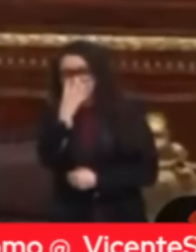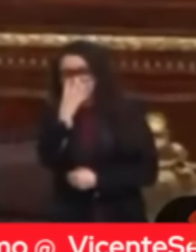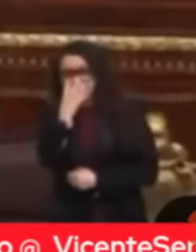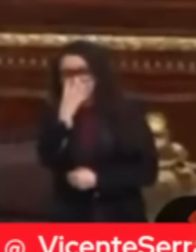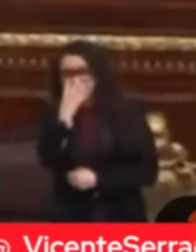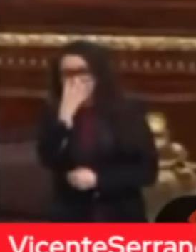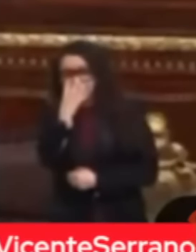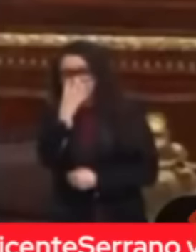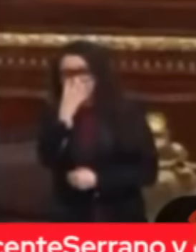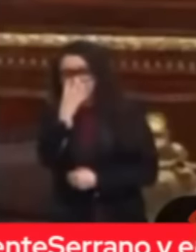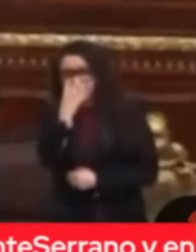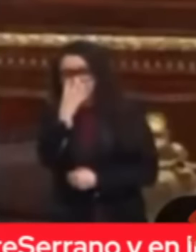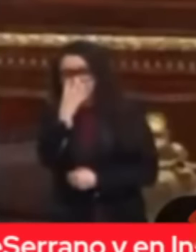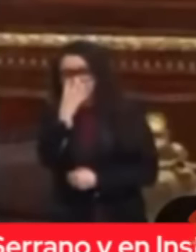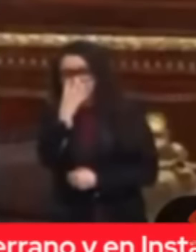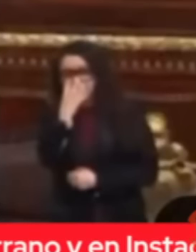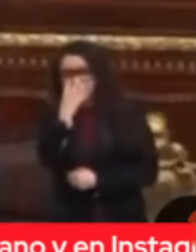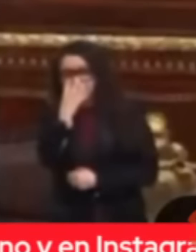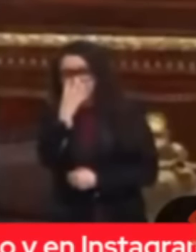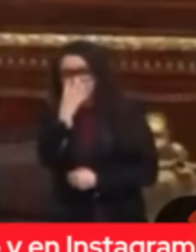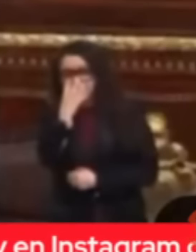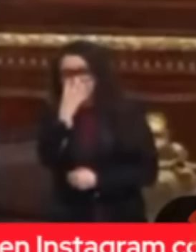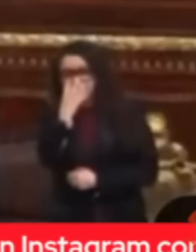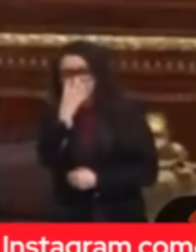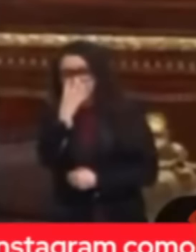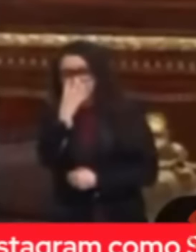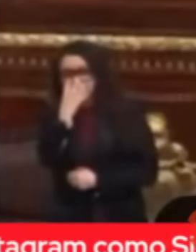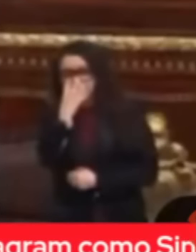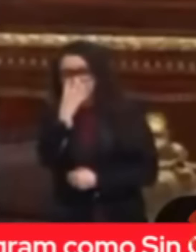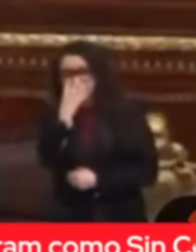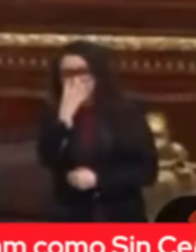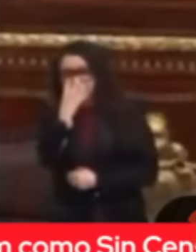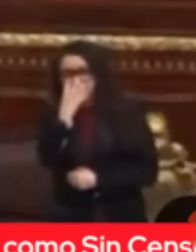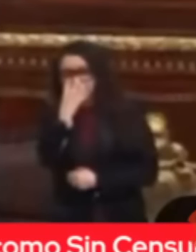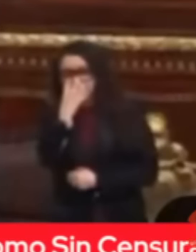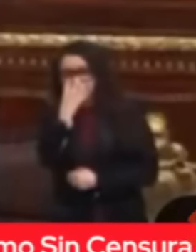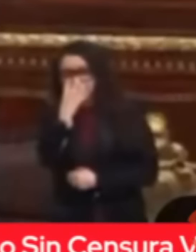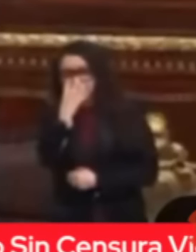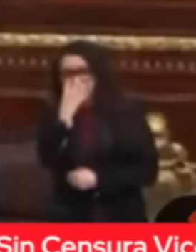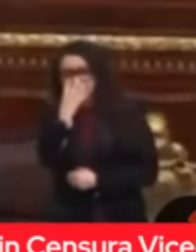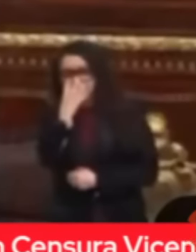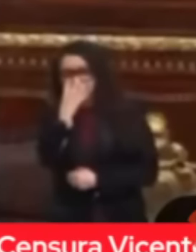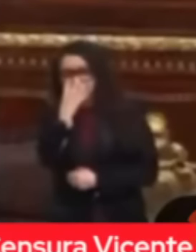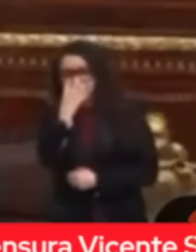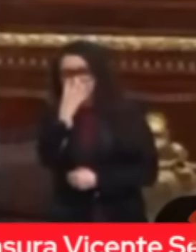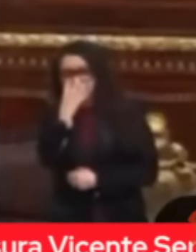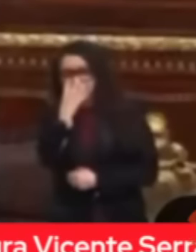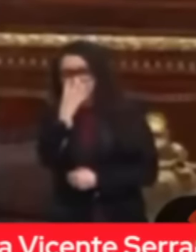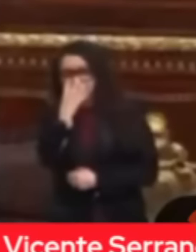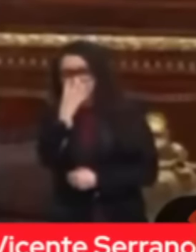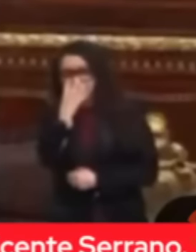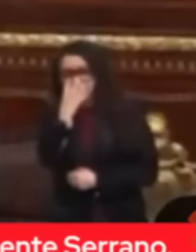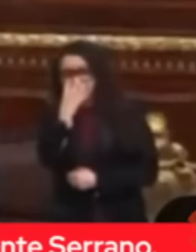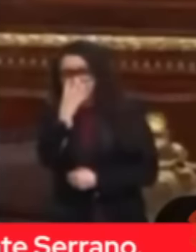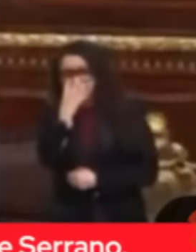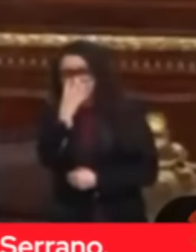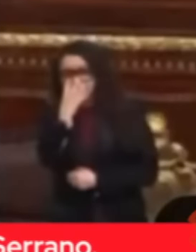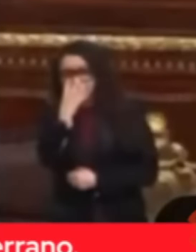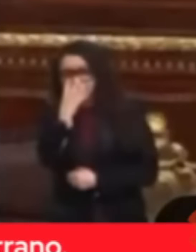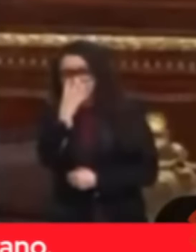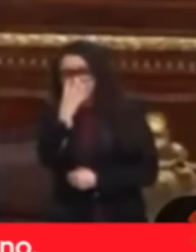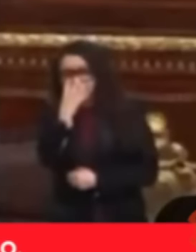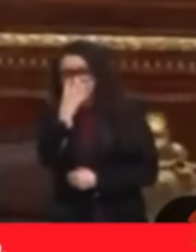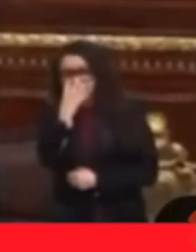hay lluvias récord, pues ocurre lo que ocurre. Hemos visto incluso cómo en hechos sin